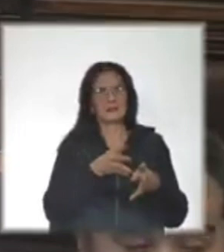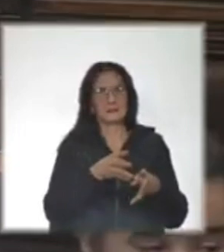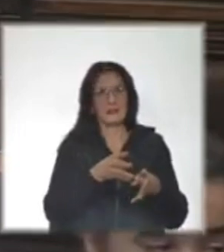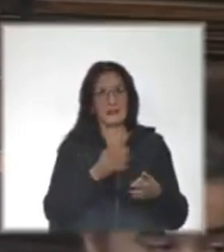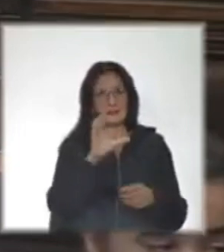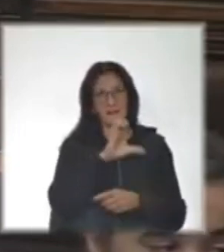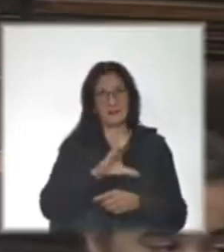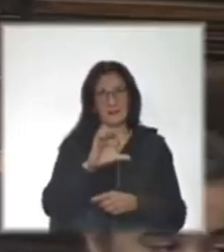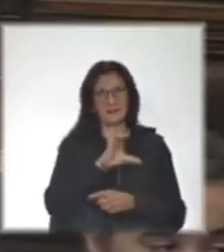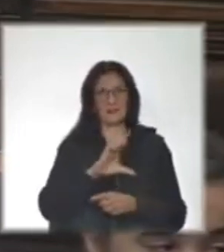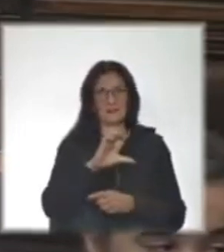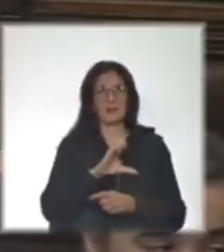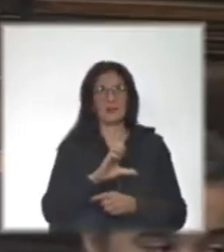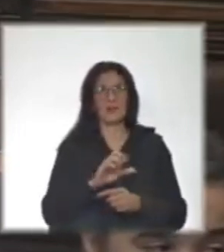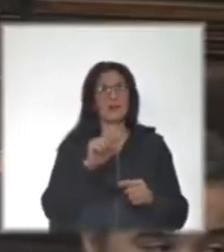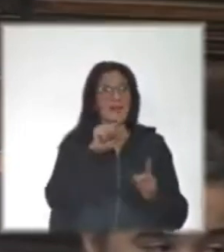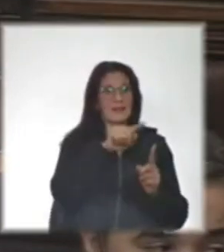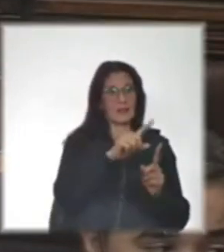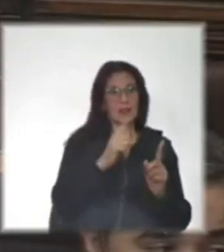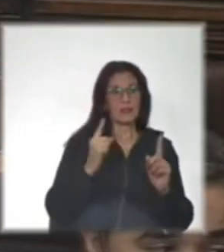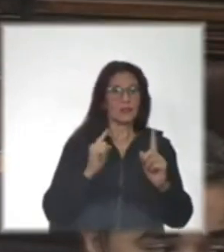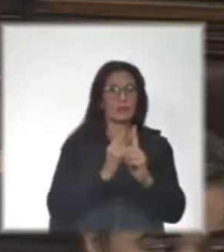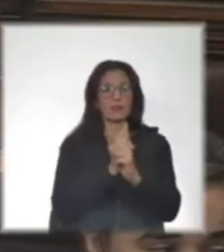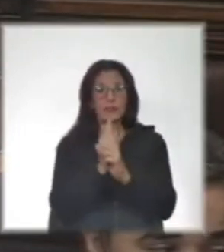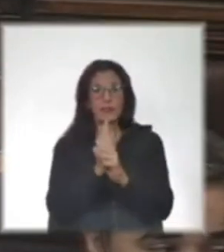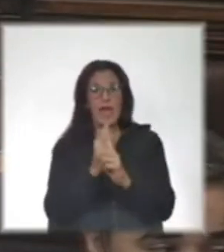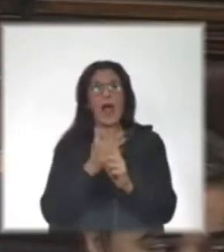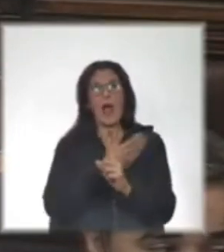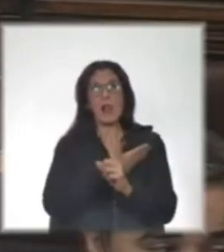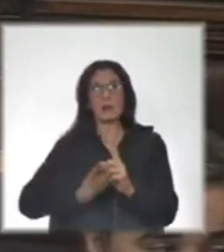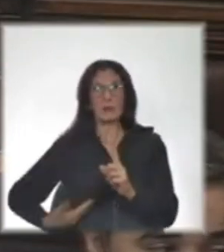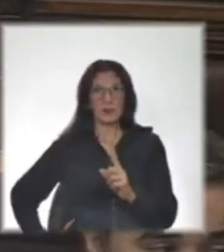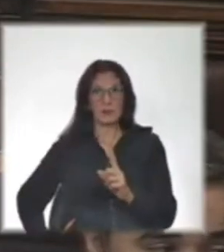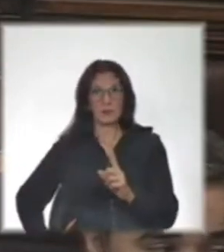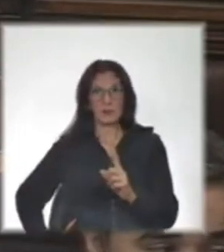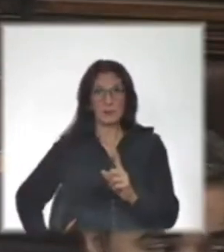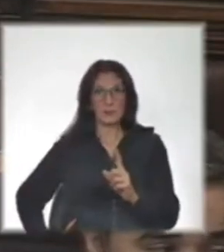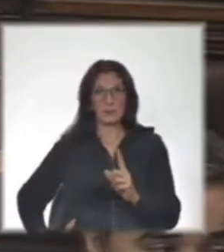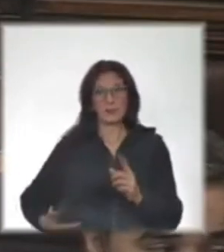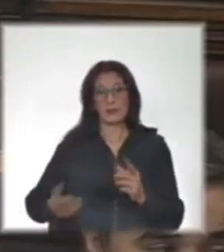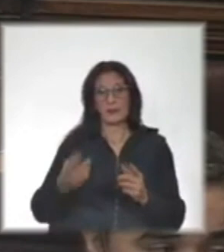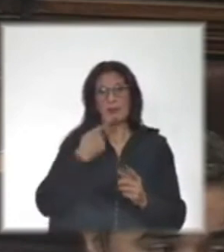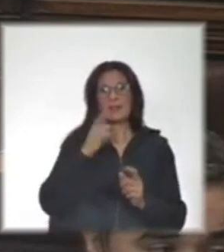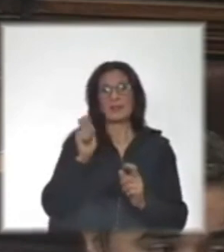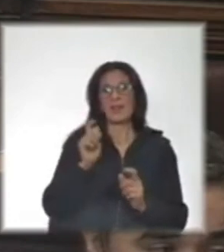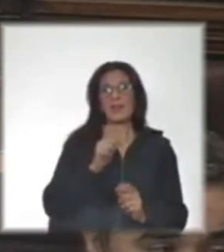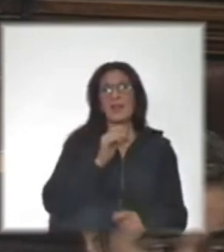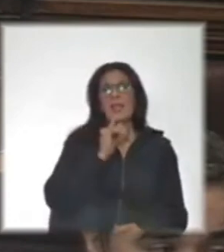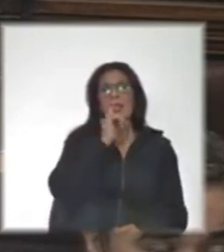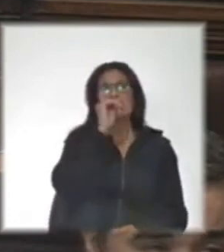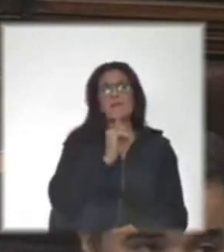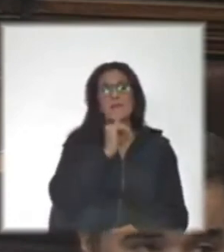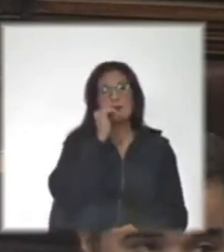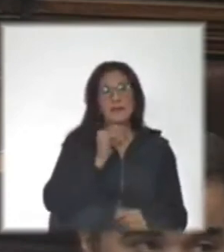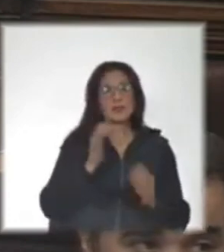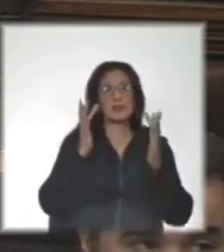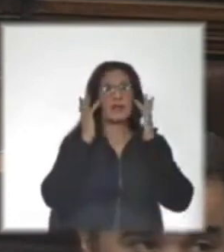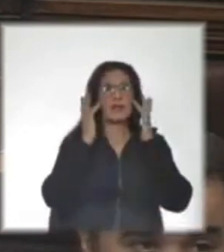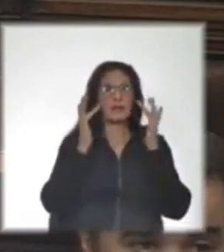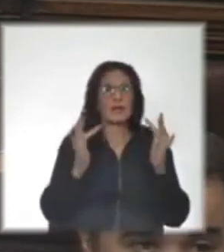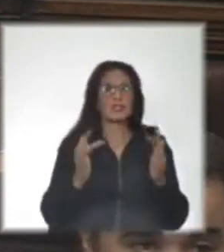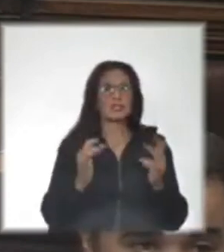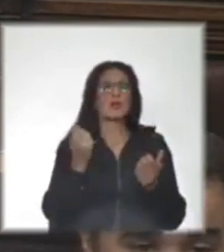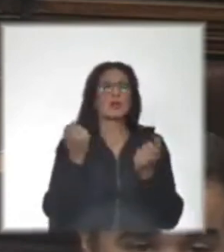esos empresarios se acercan a los gobiernos. Yo digo que el que maneja la información, la educación y la